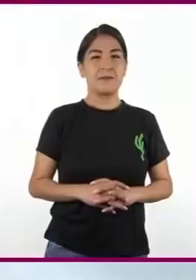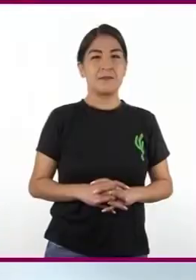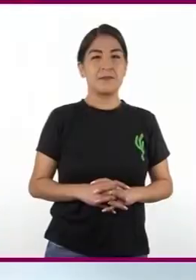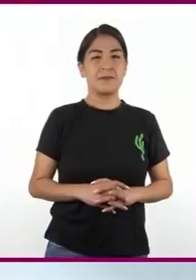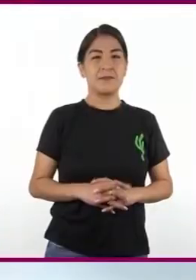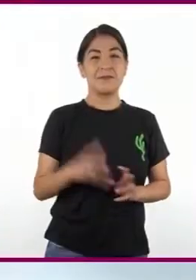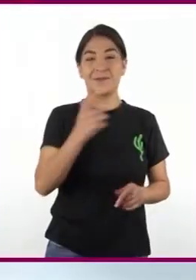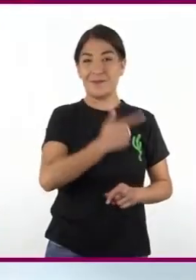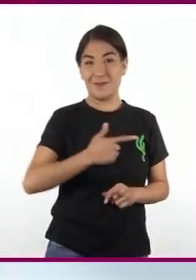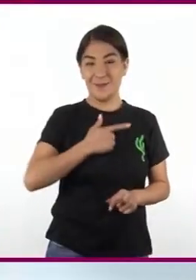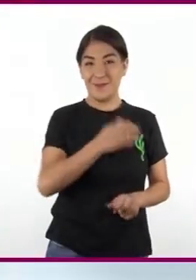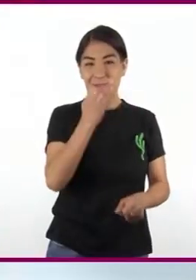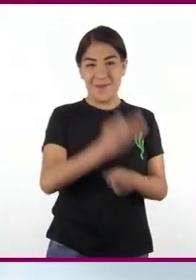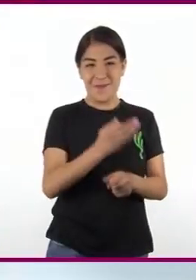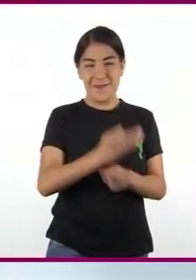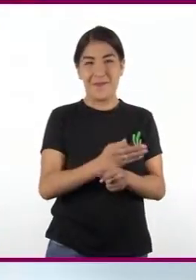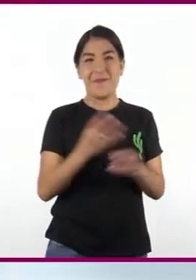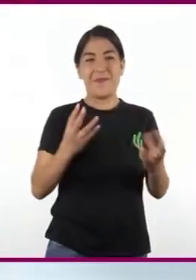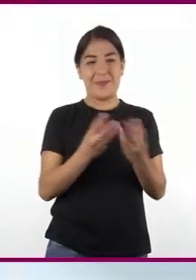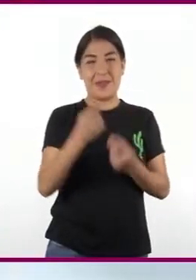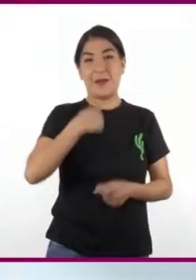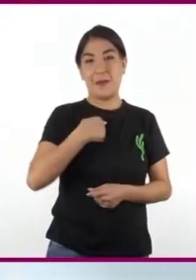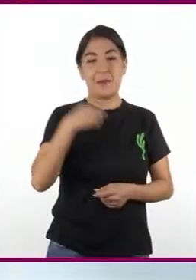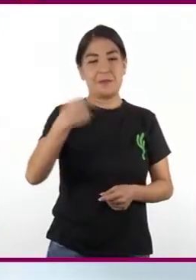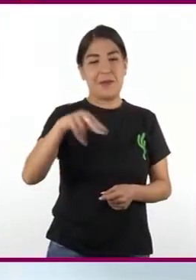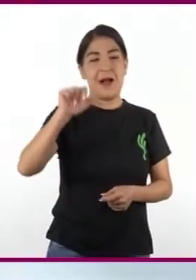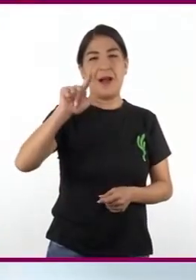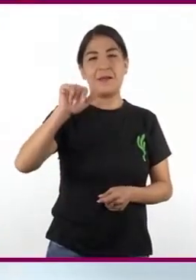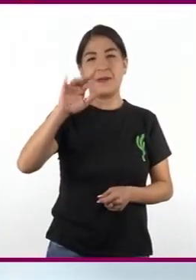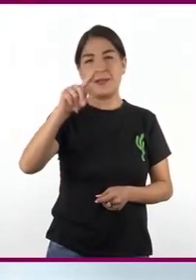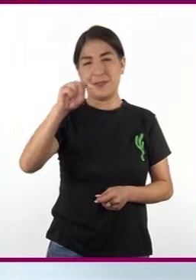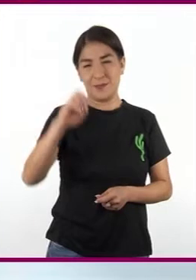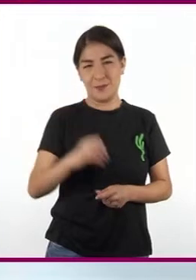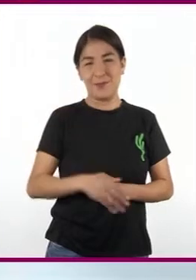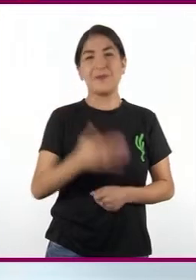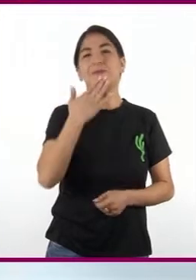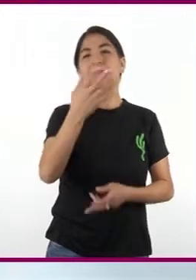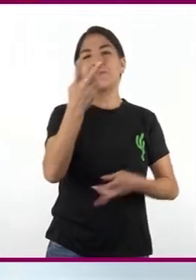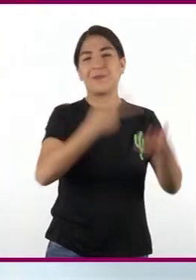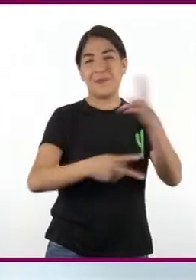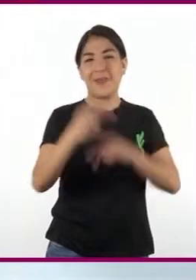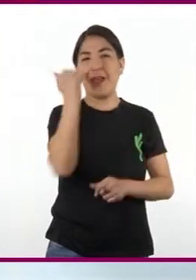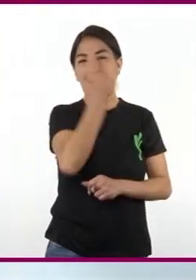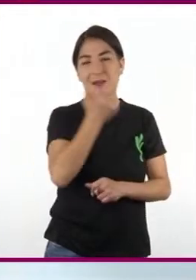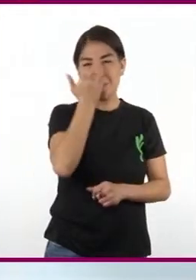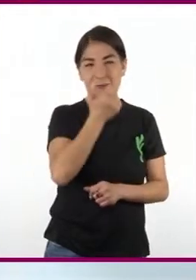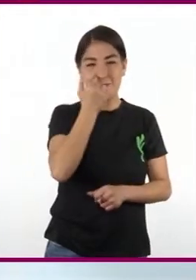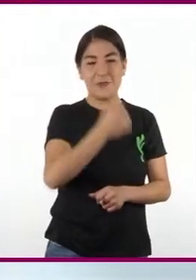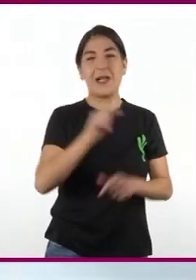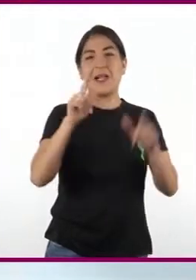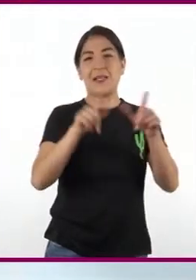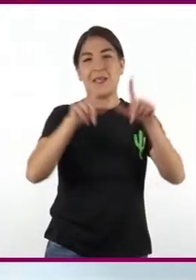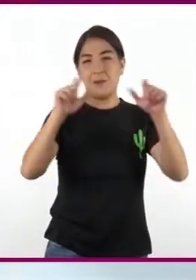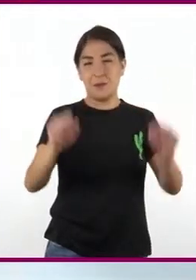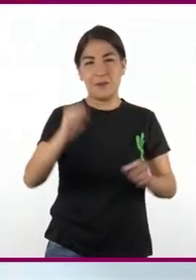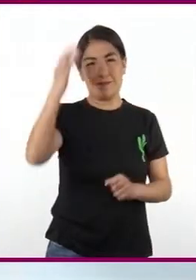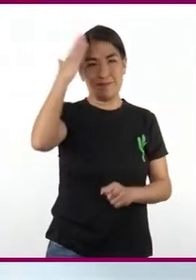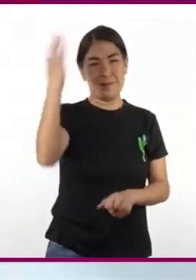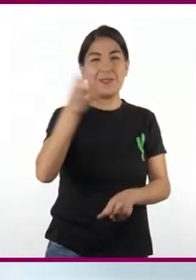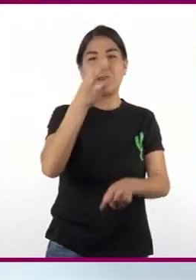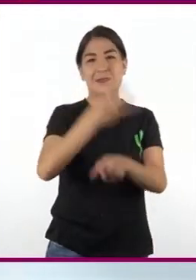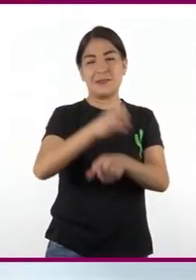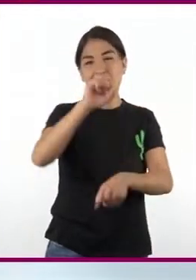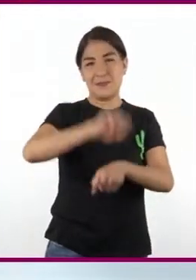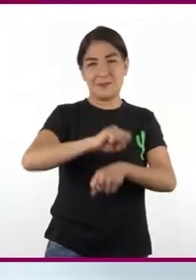Es un gusto estar aquí. Soy Alberto Ábrego. Les doy la bienvenida a las alumnas y alumnos de lengua materna de tercer grado de